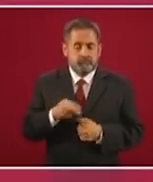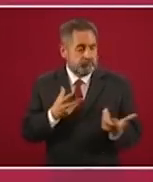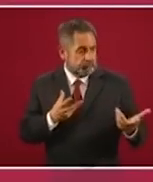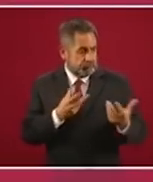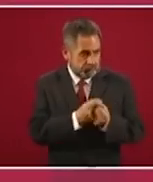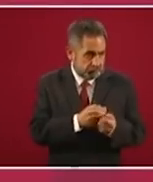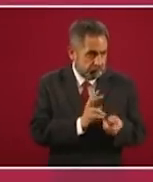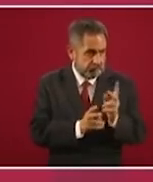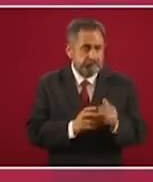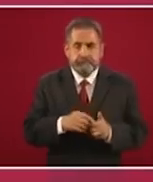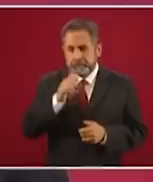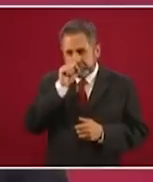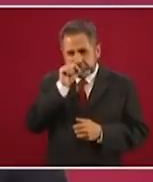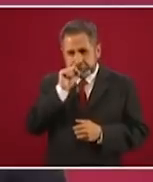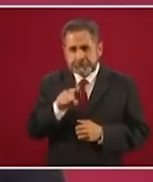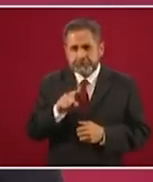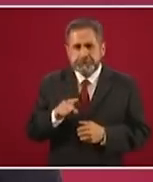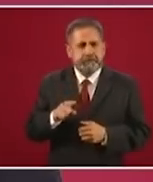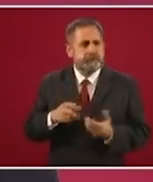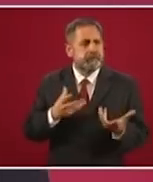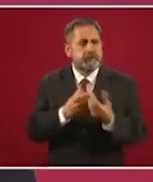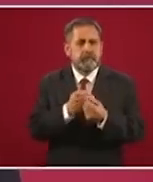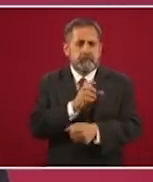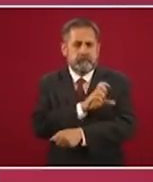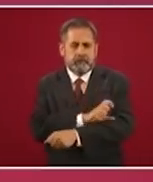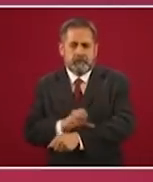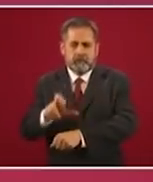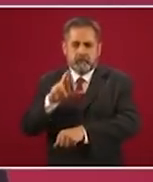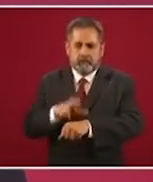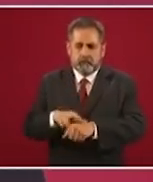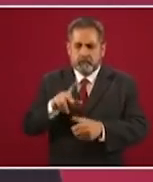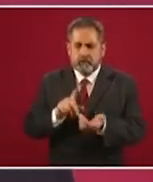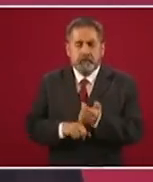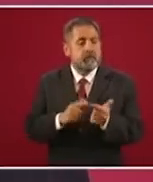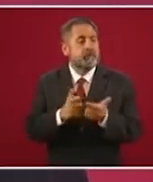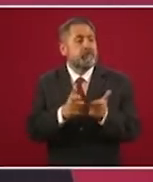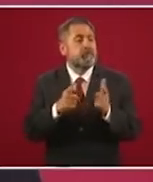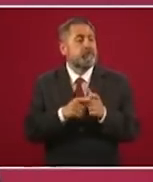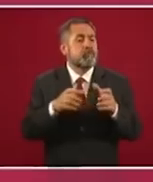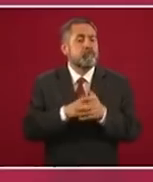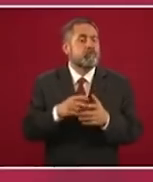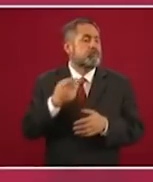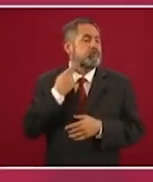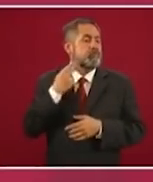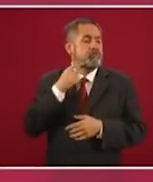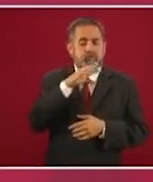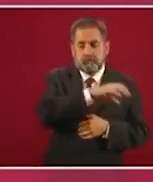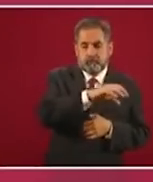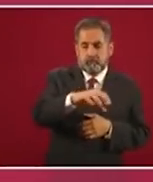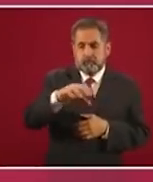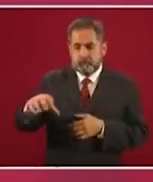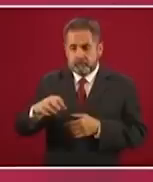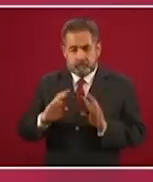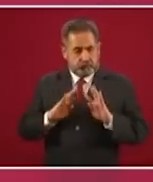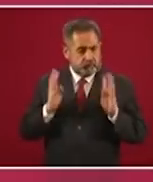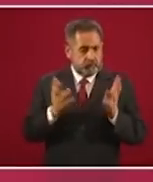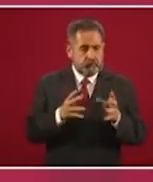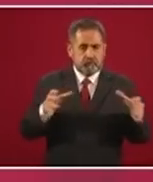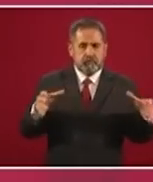voy a tener una reunión con los coordinadores de los grupos parlamentarios.